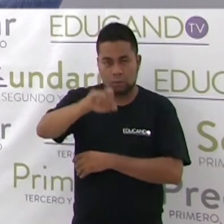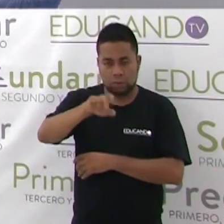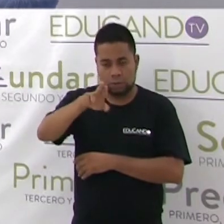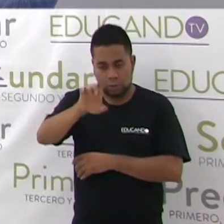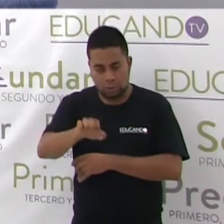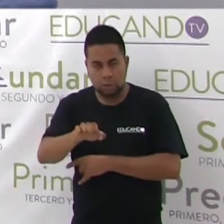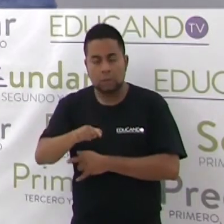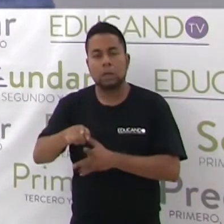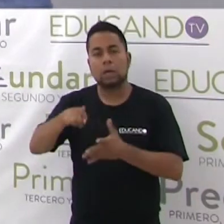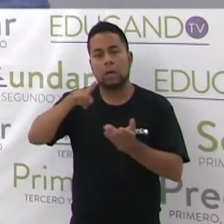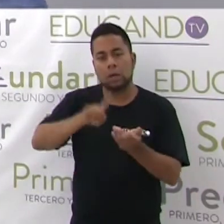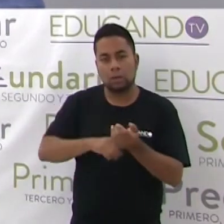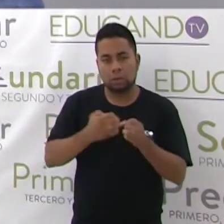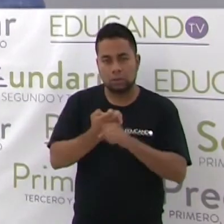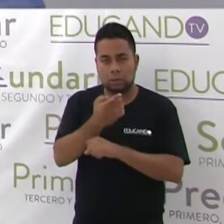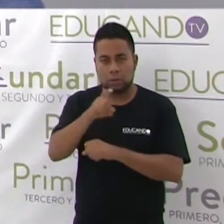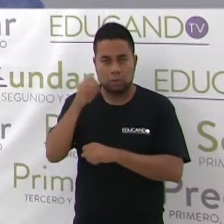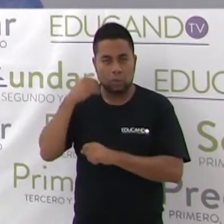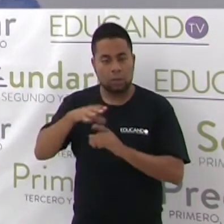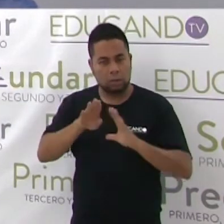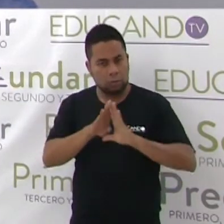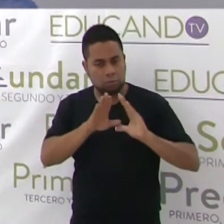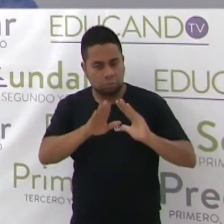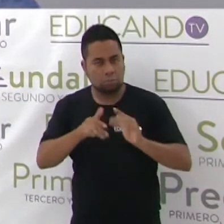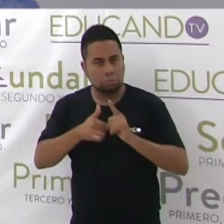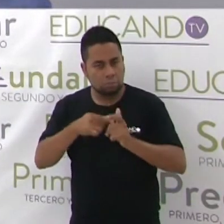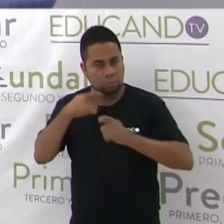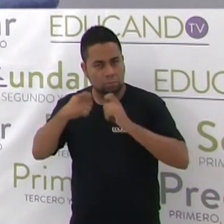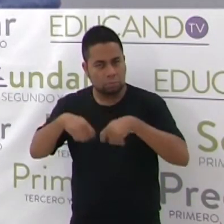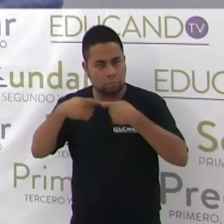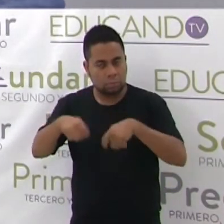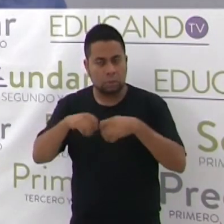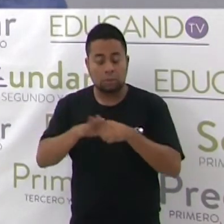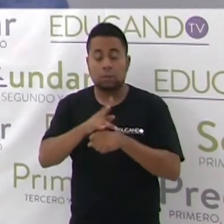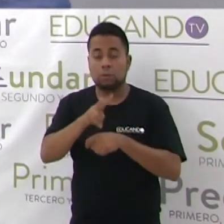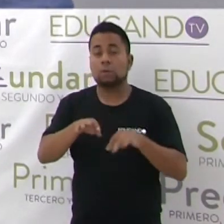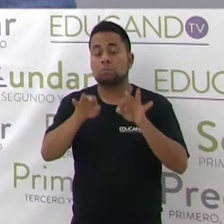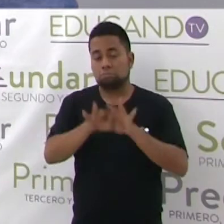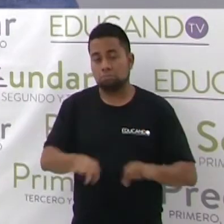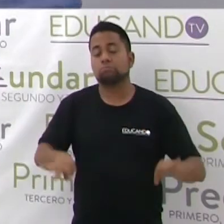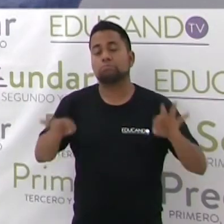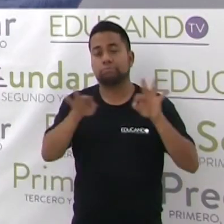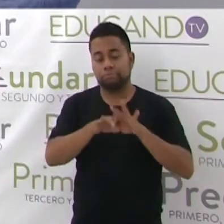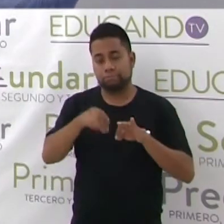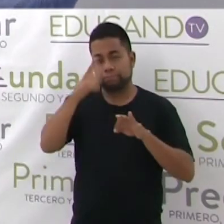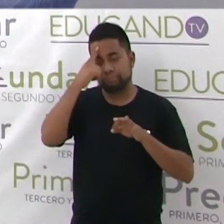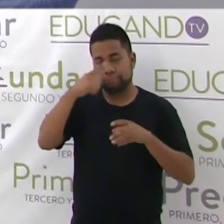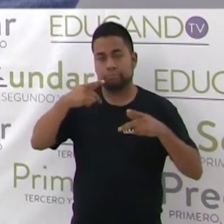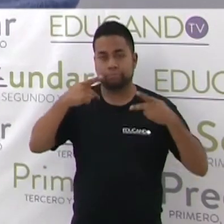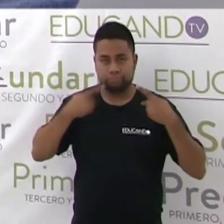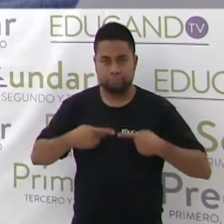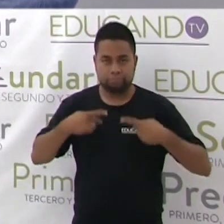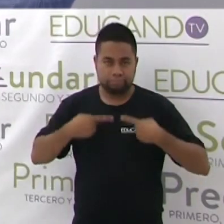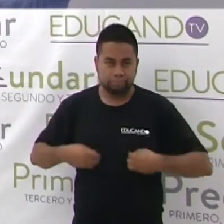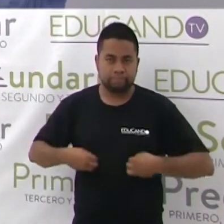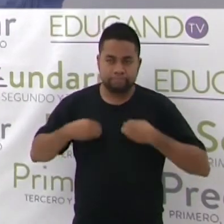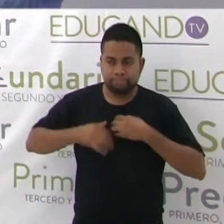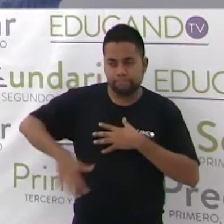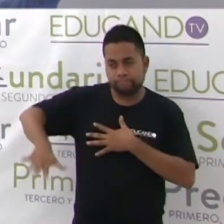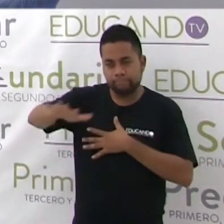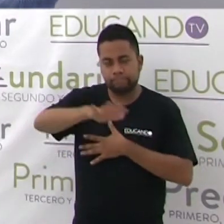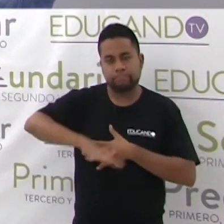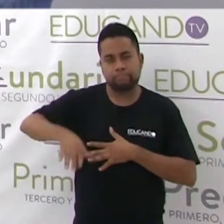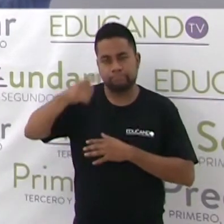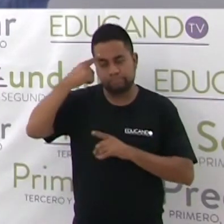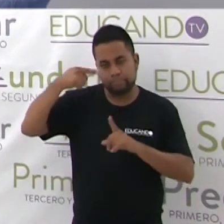enseña dentro de nuestro estado de Oaxaca, porque sí tiene una importancia y relevancia va muy